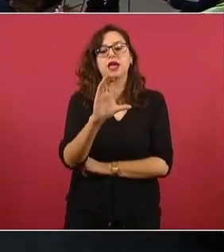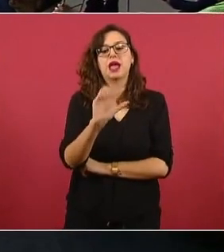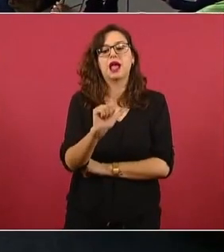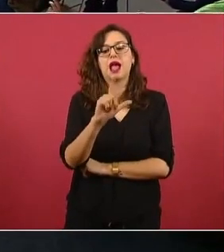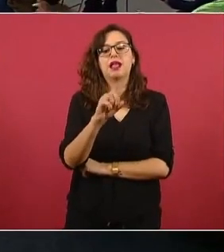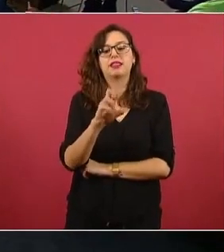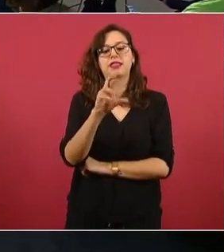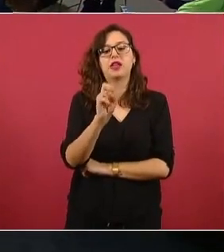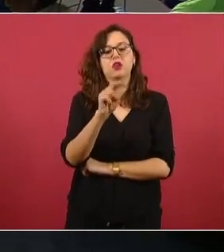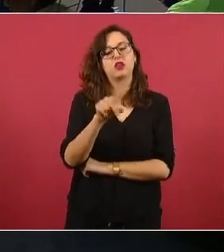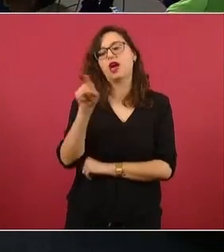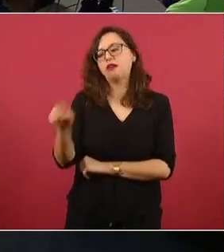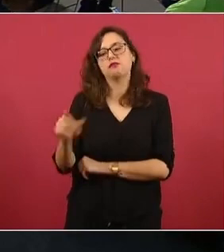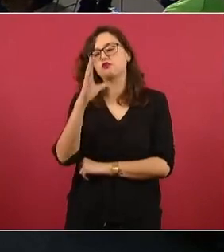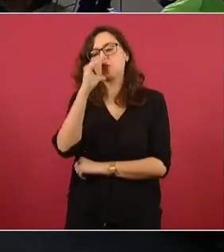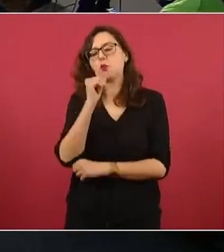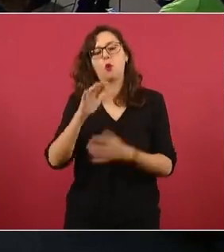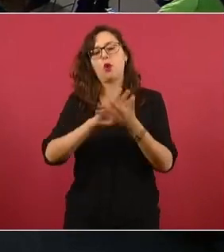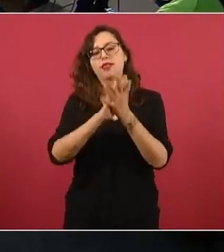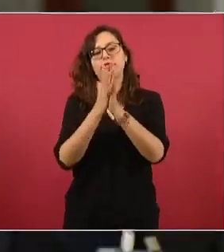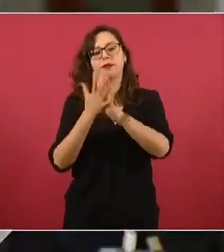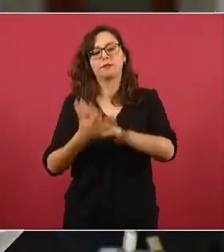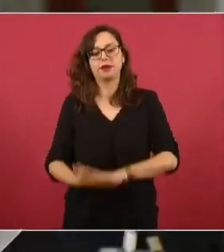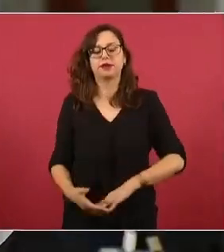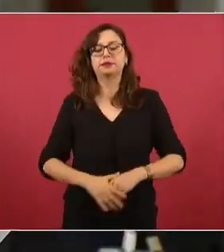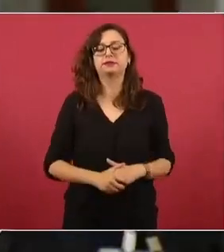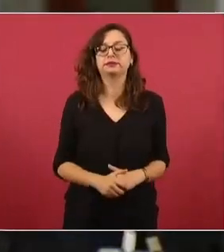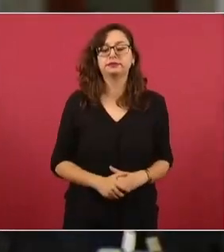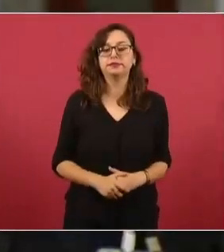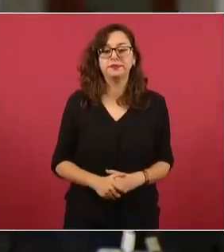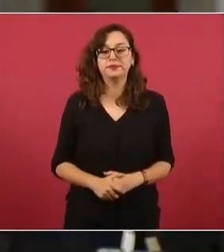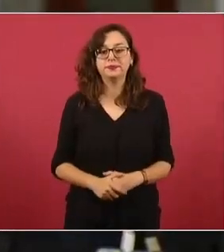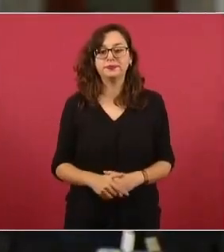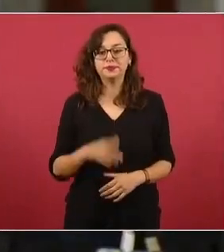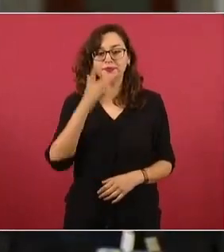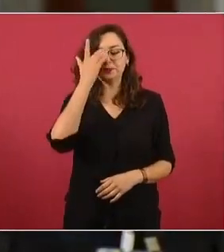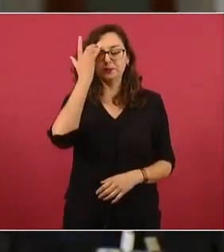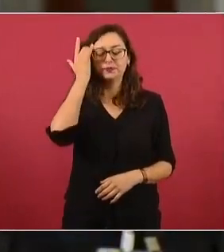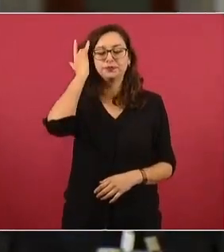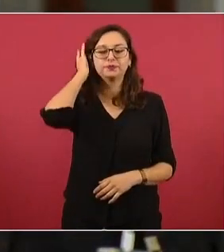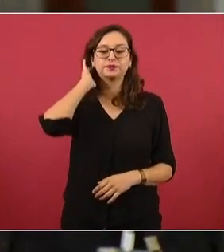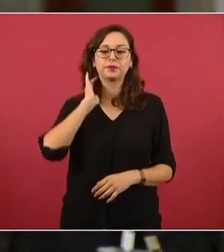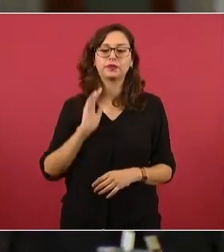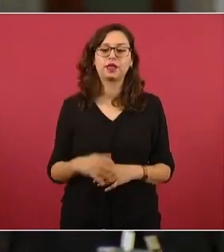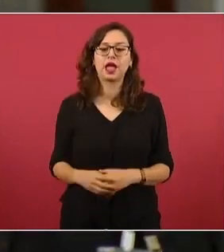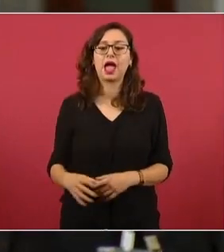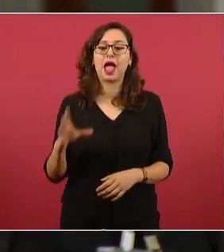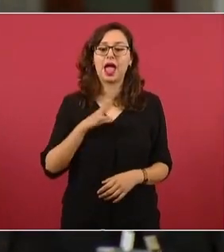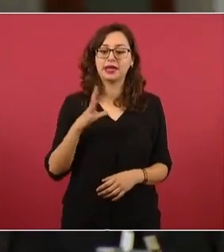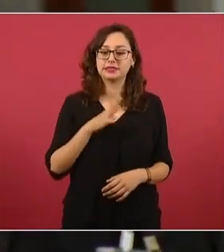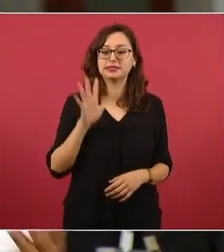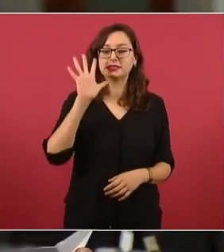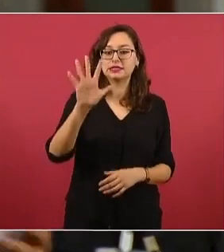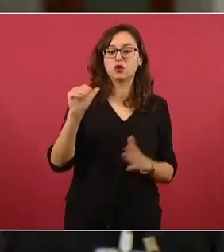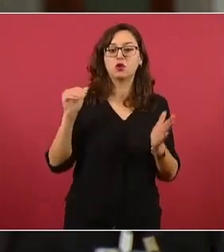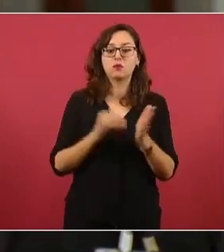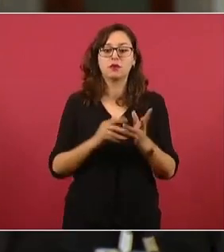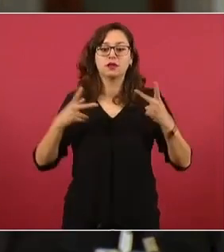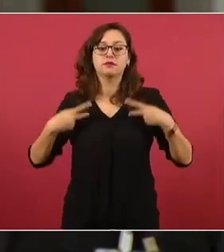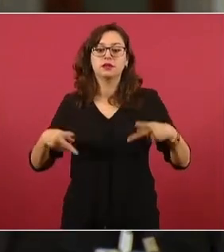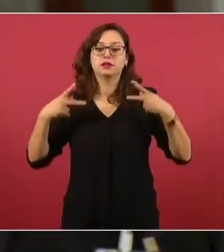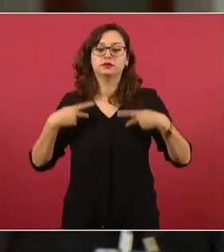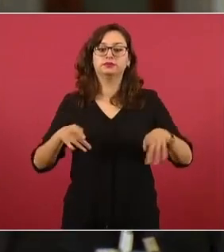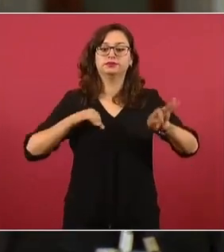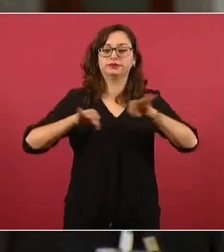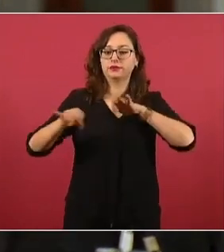hay 5,000 personas, extrabajadores de Pemex, desde el 94,